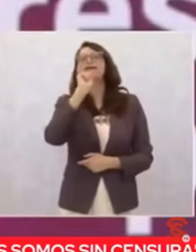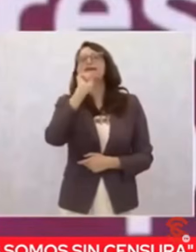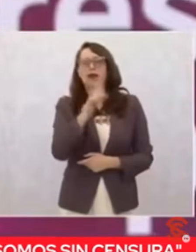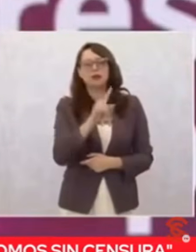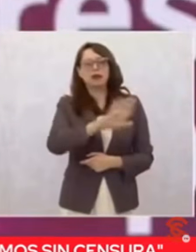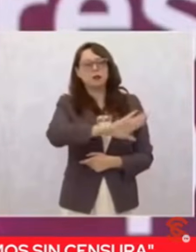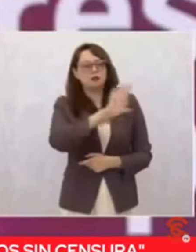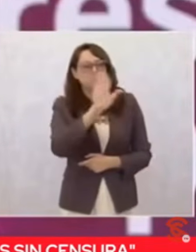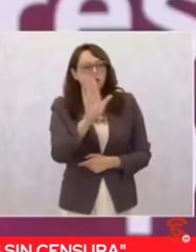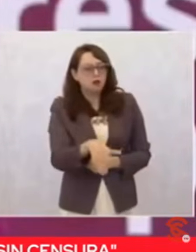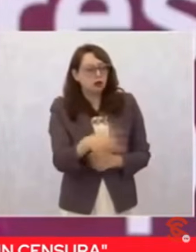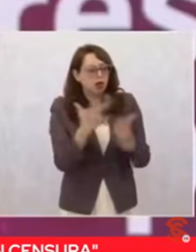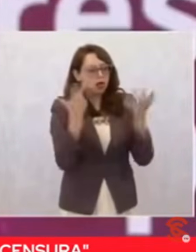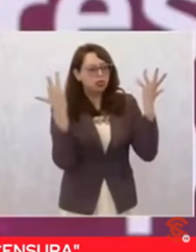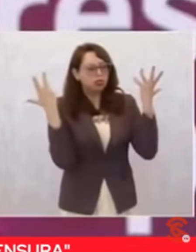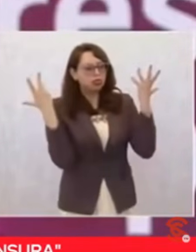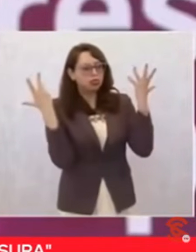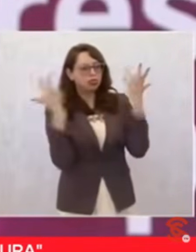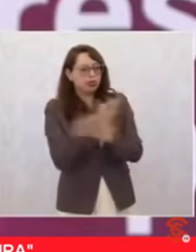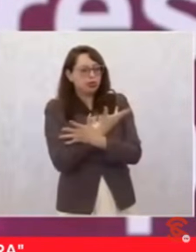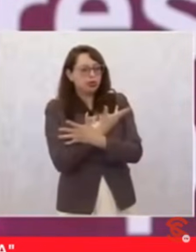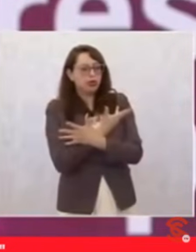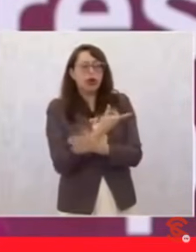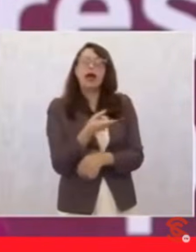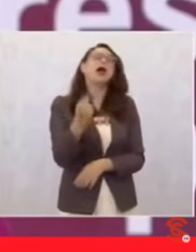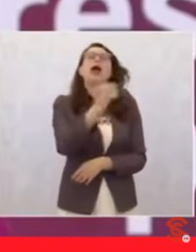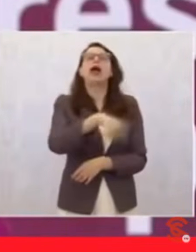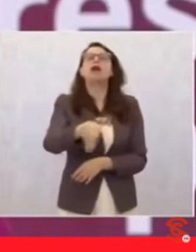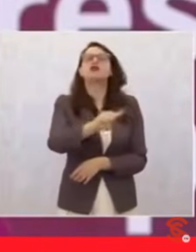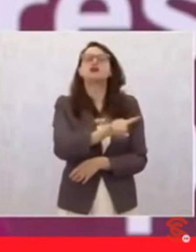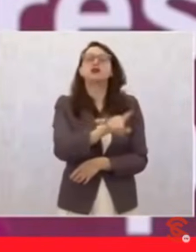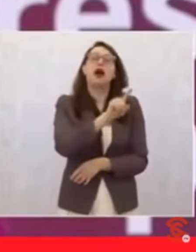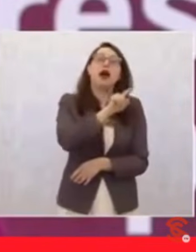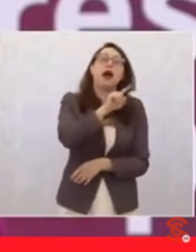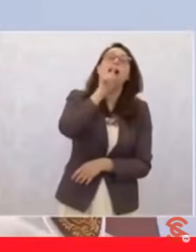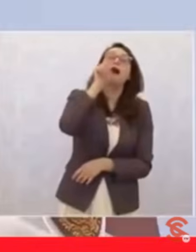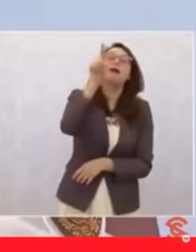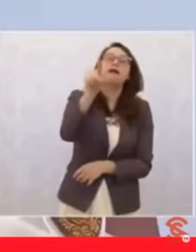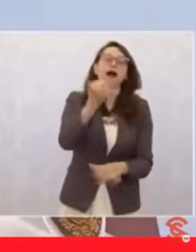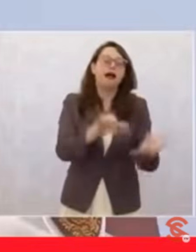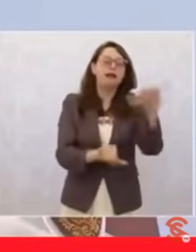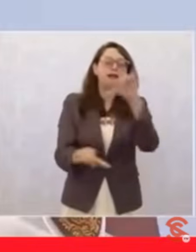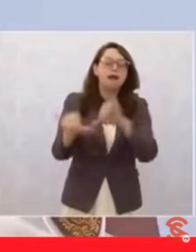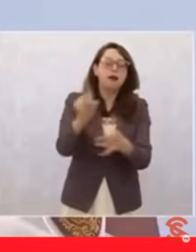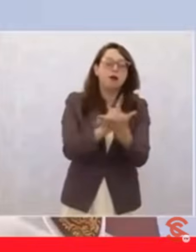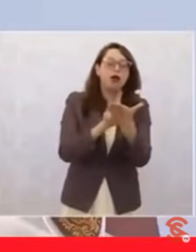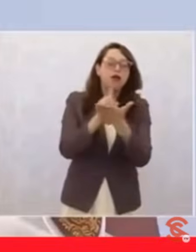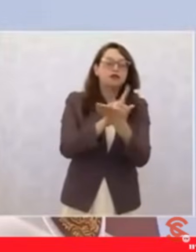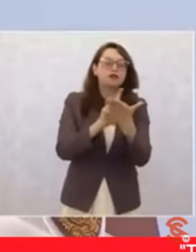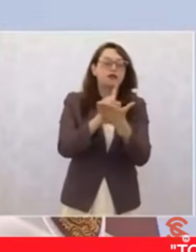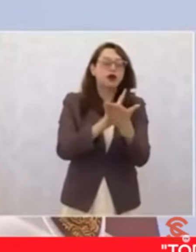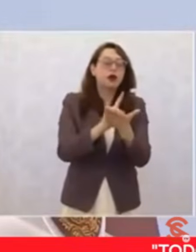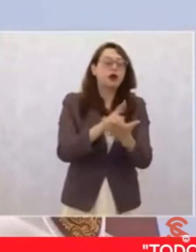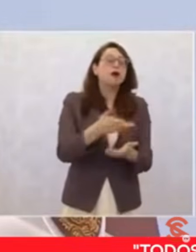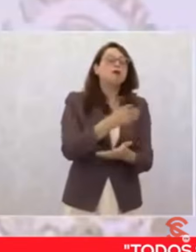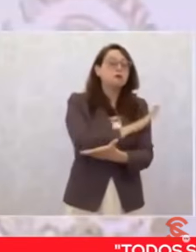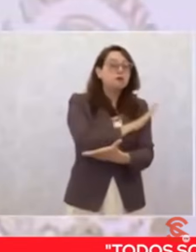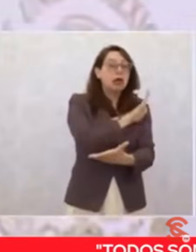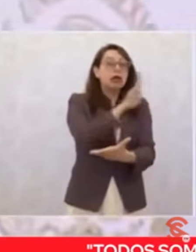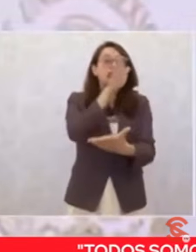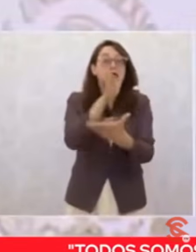participaban en una visita a un laboratorio, porque el